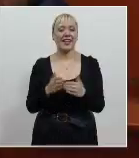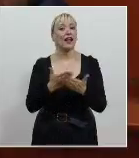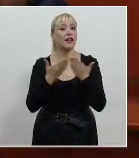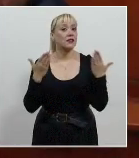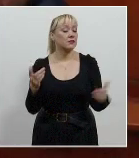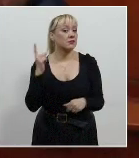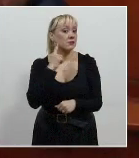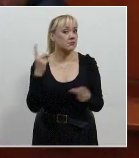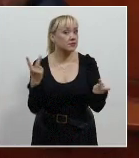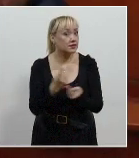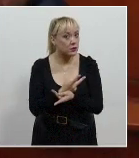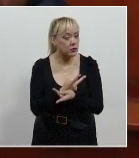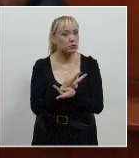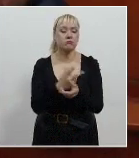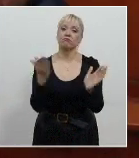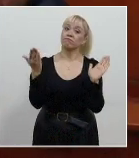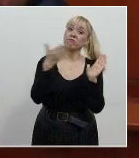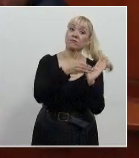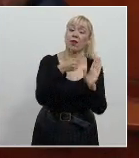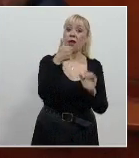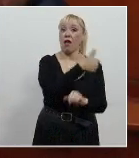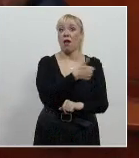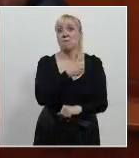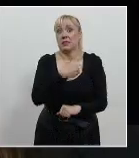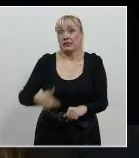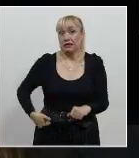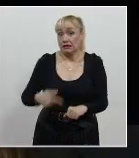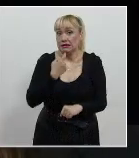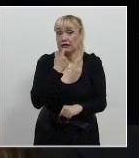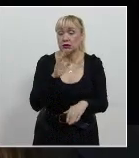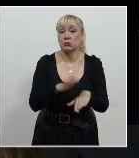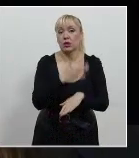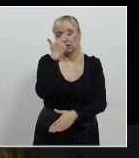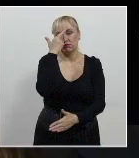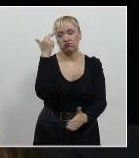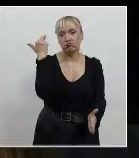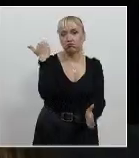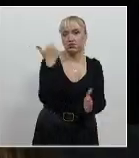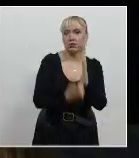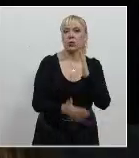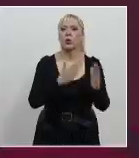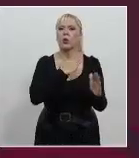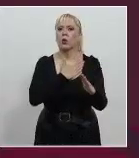Más adelante, sancionan al presidente de la República por violar principios de